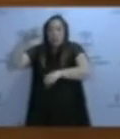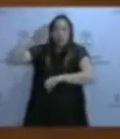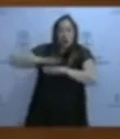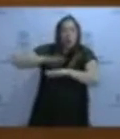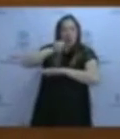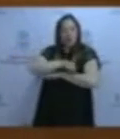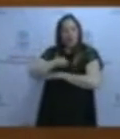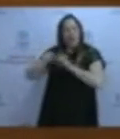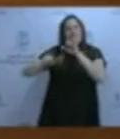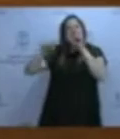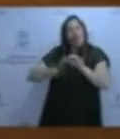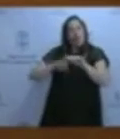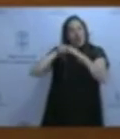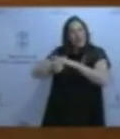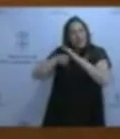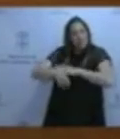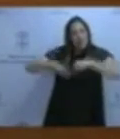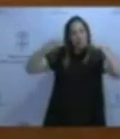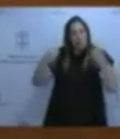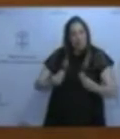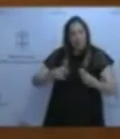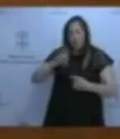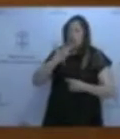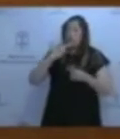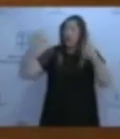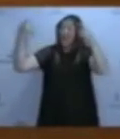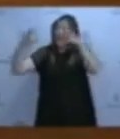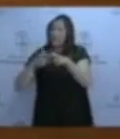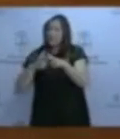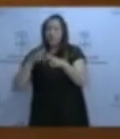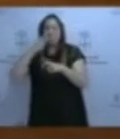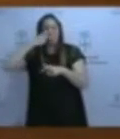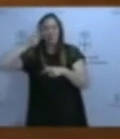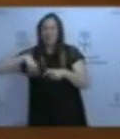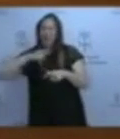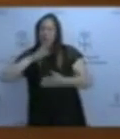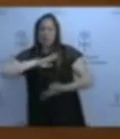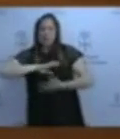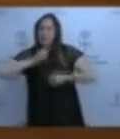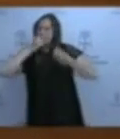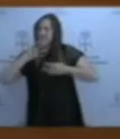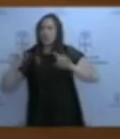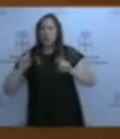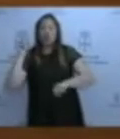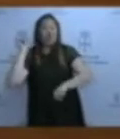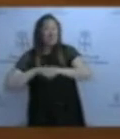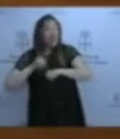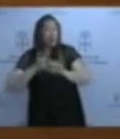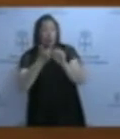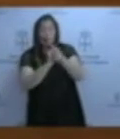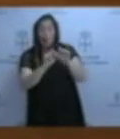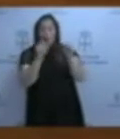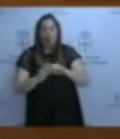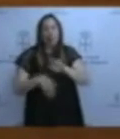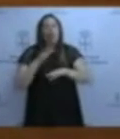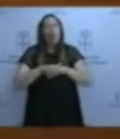allí es la forma de gestionar que deberíamos tener, o para seguir a aquellos equipos que están siendo ineficientes y que no están cumpliendo los tiempos de referencia, para eso son. Y por